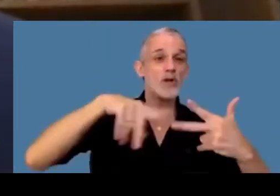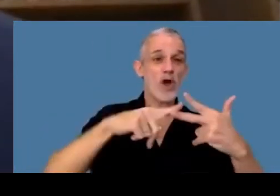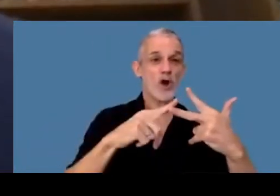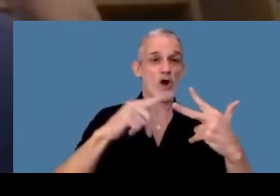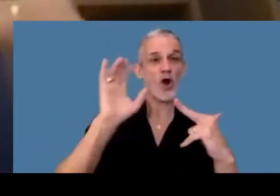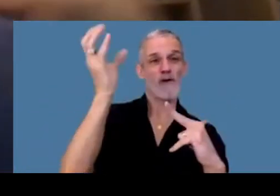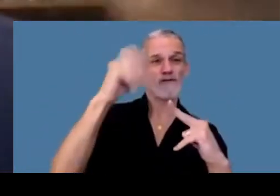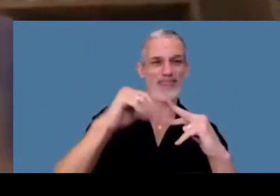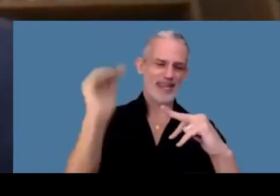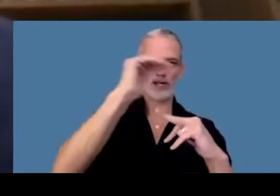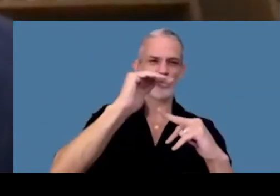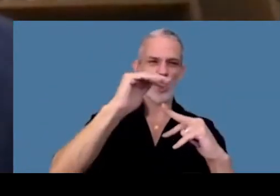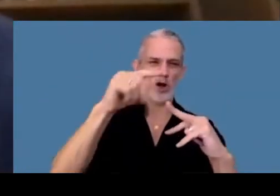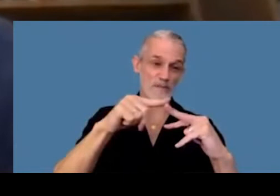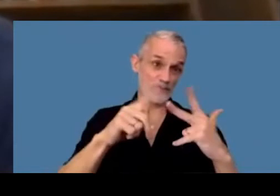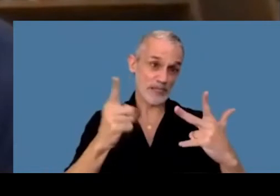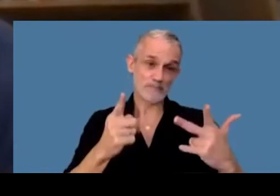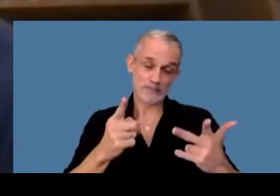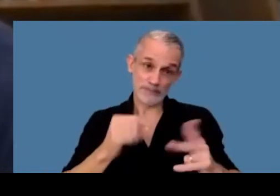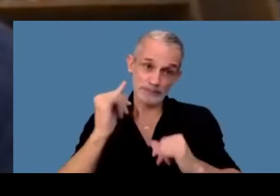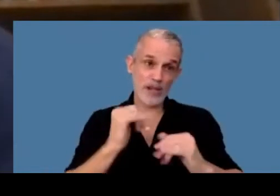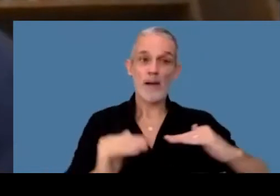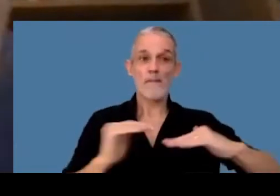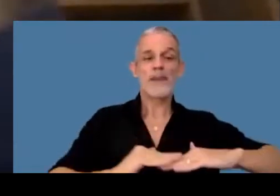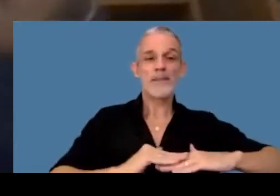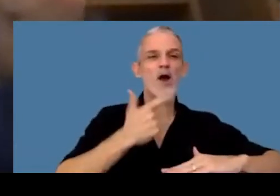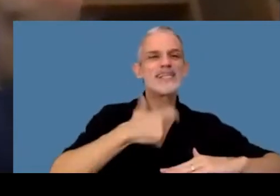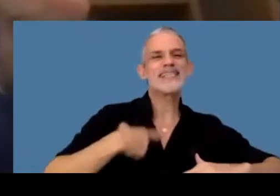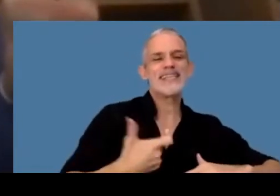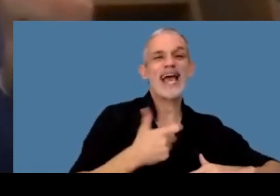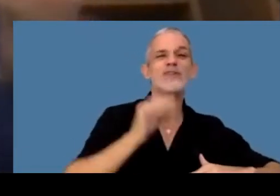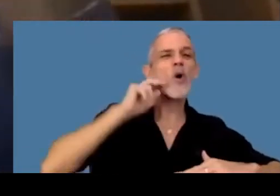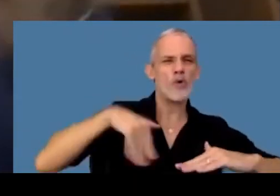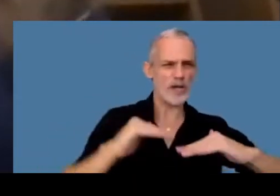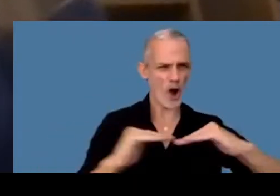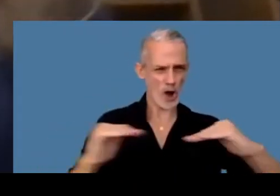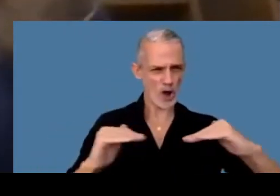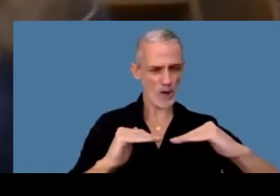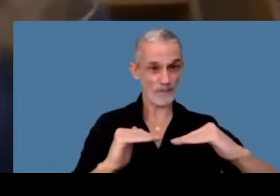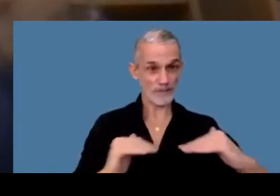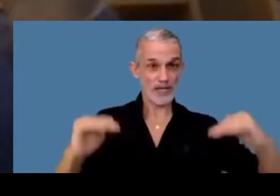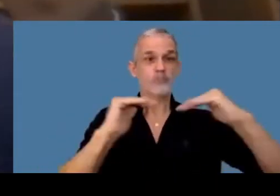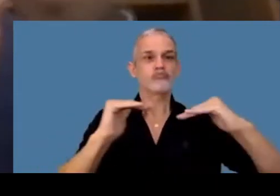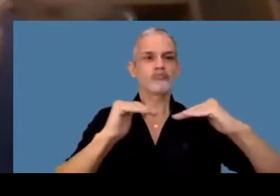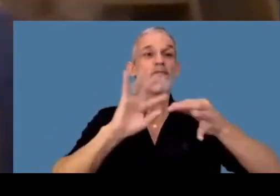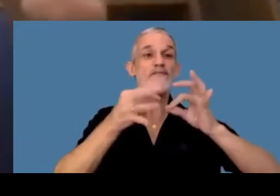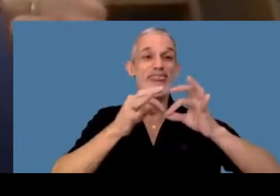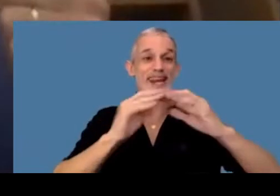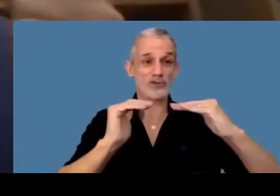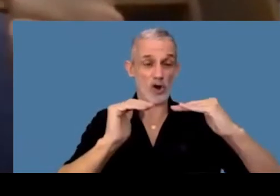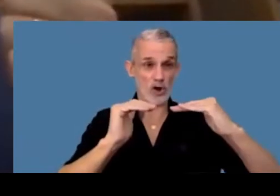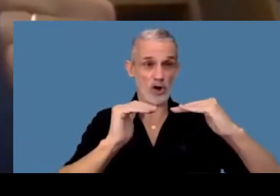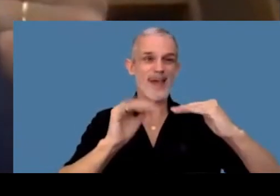bien refrescarlo, ¿no? Primer grado, sindicatos o uniones, dice nuestra ley. Segundo grado es la federación. La federación por lo menos tiene